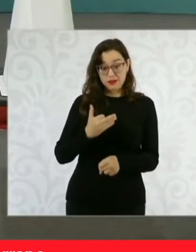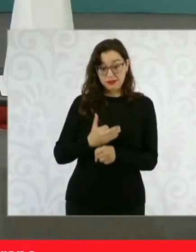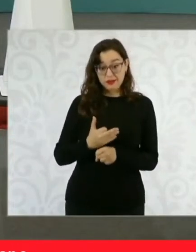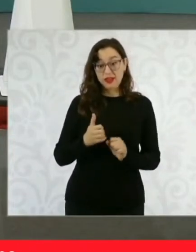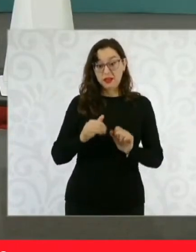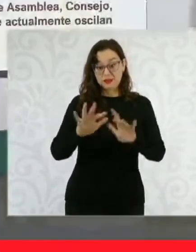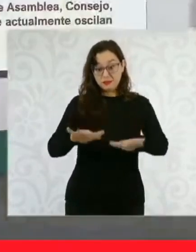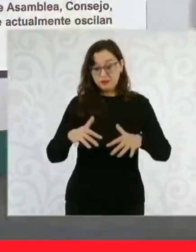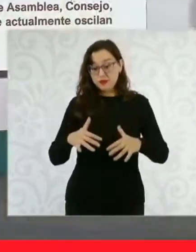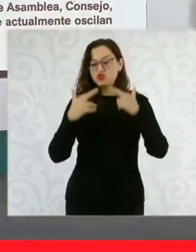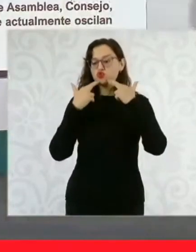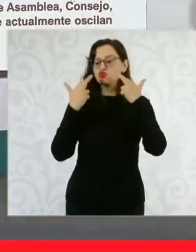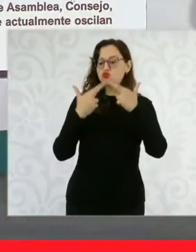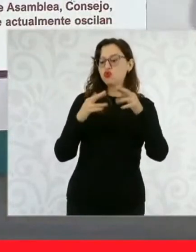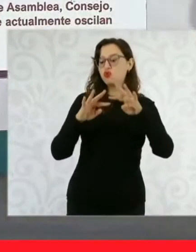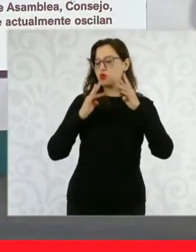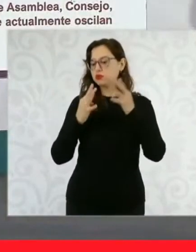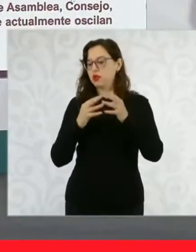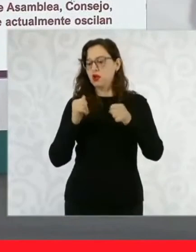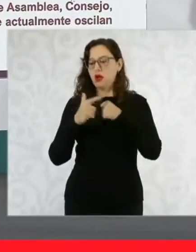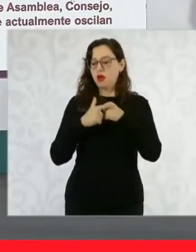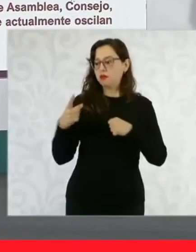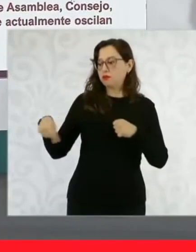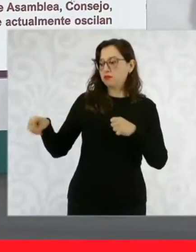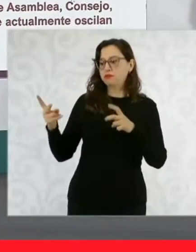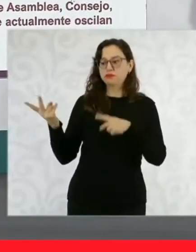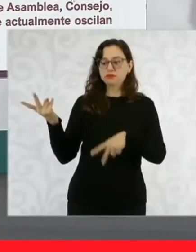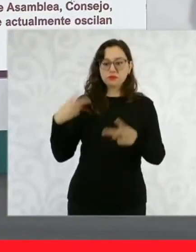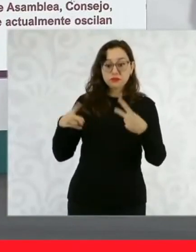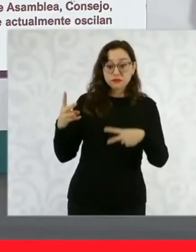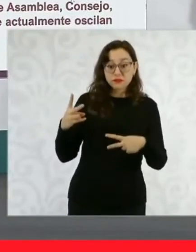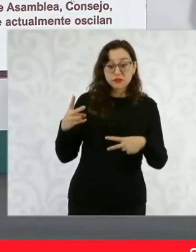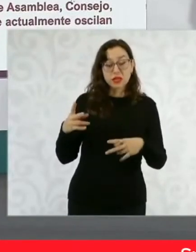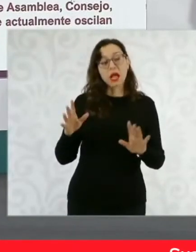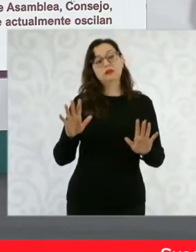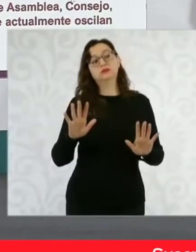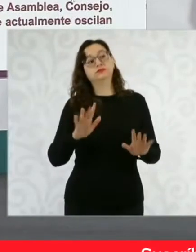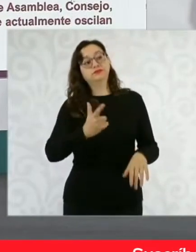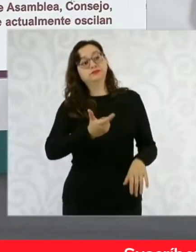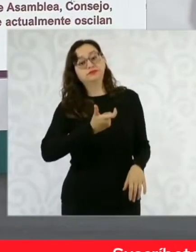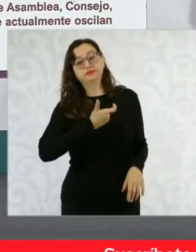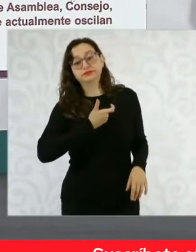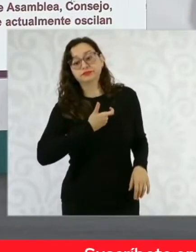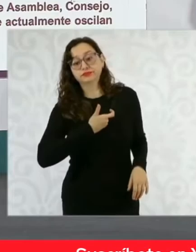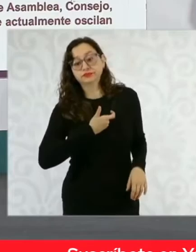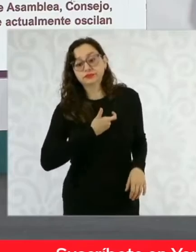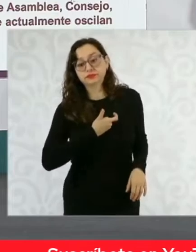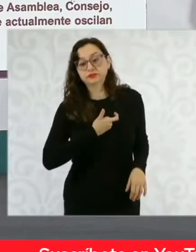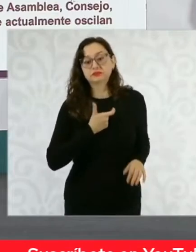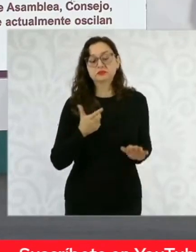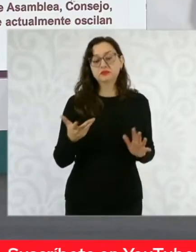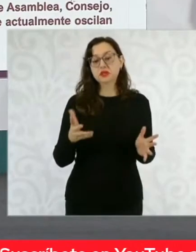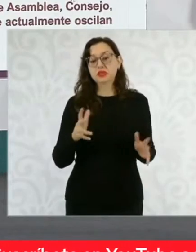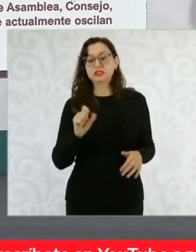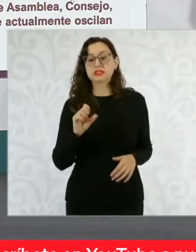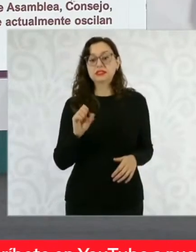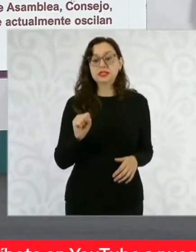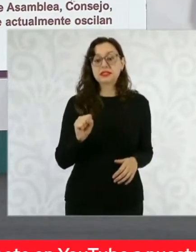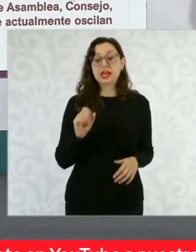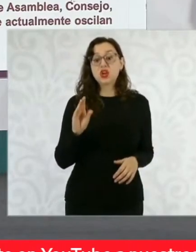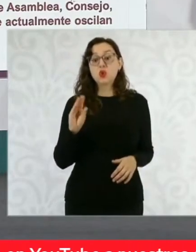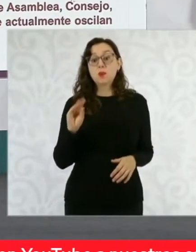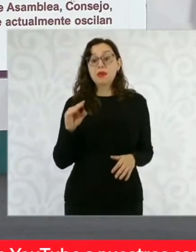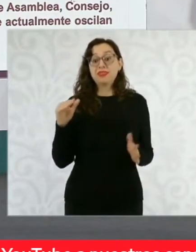a un consejo, a un comité, a una comisión, cobra por asistencia entre 60 y 90 mil